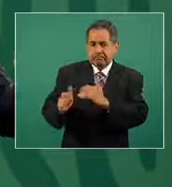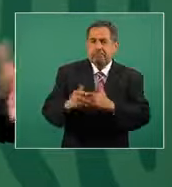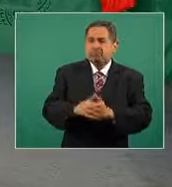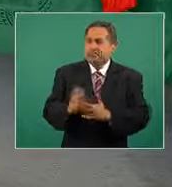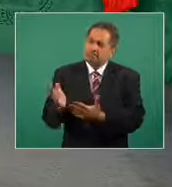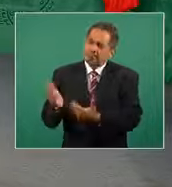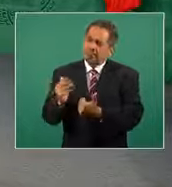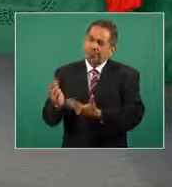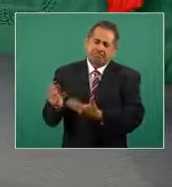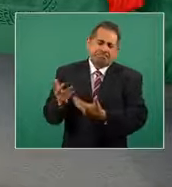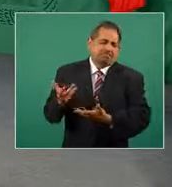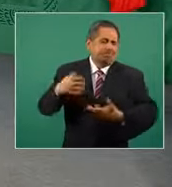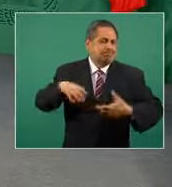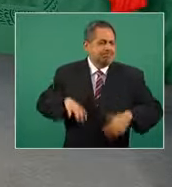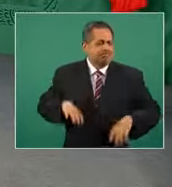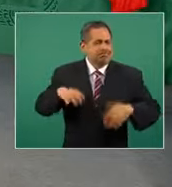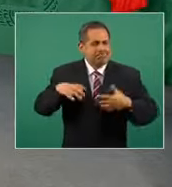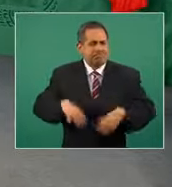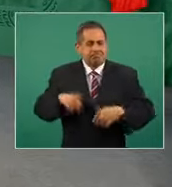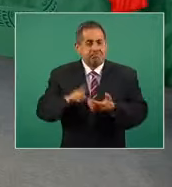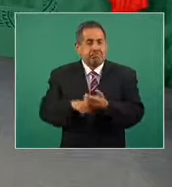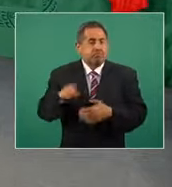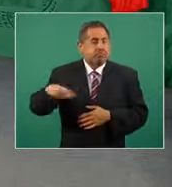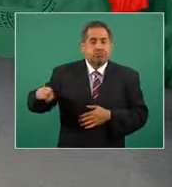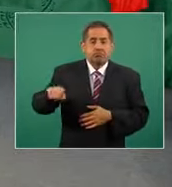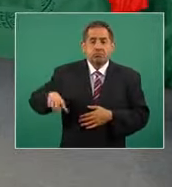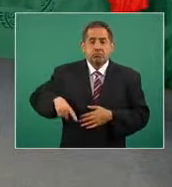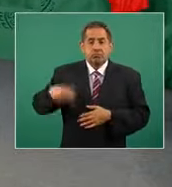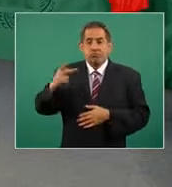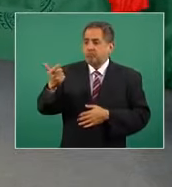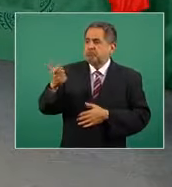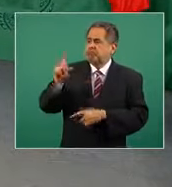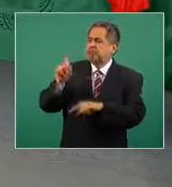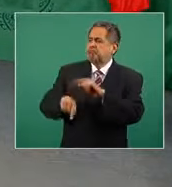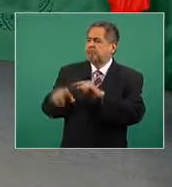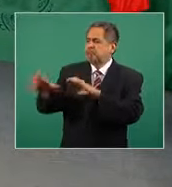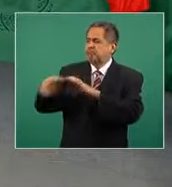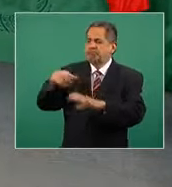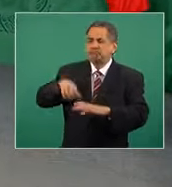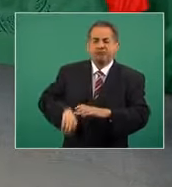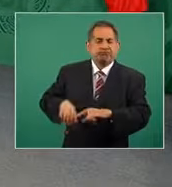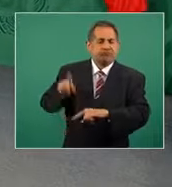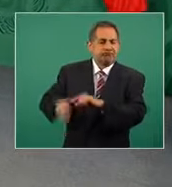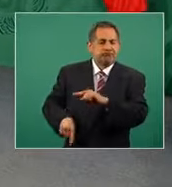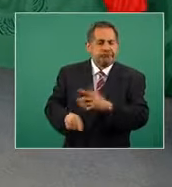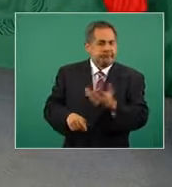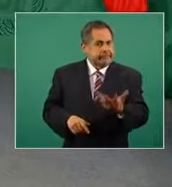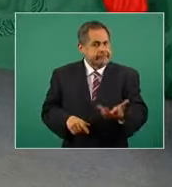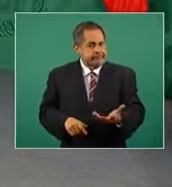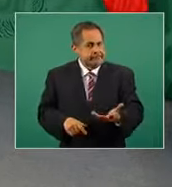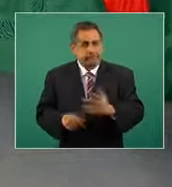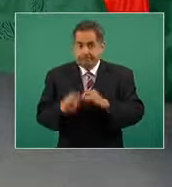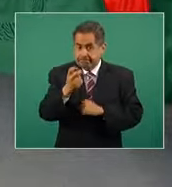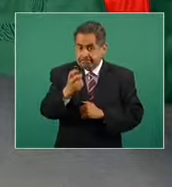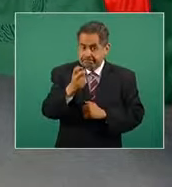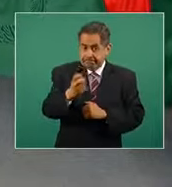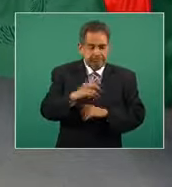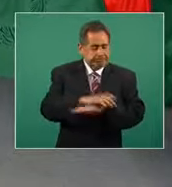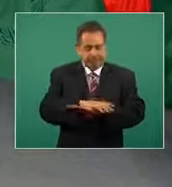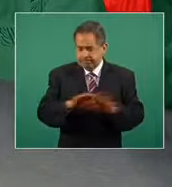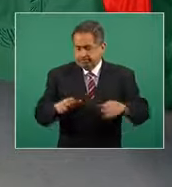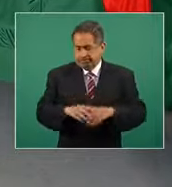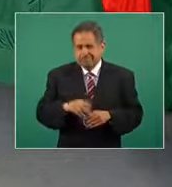saqueaban la hacienda pública. Entonces, ya no se permite